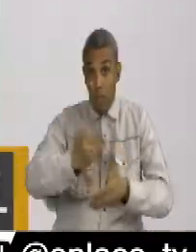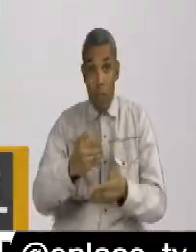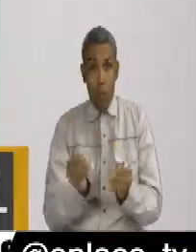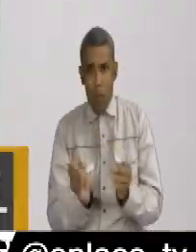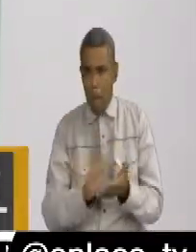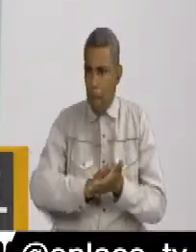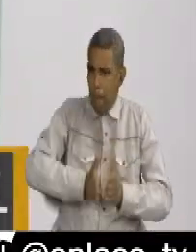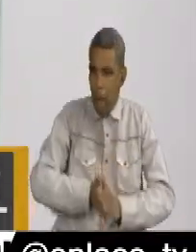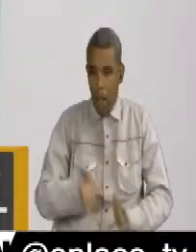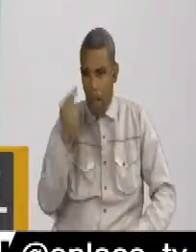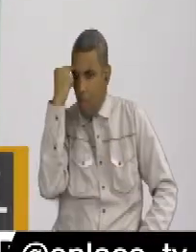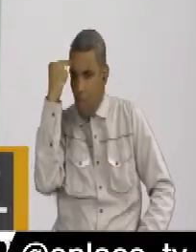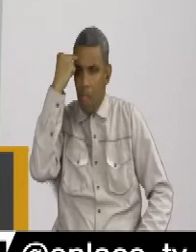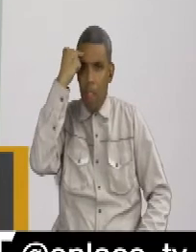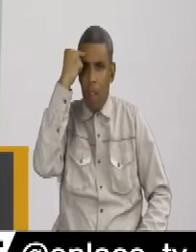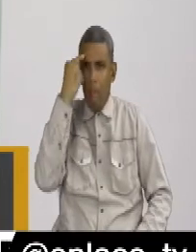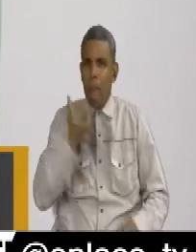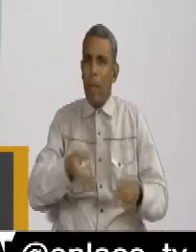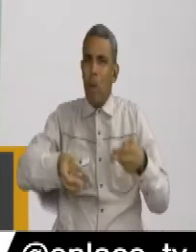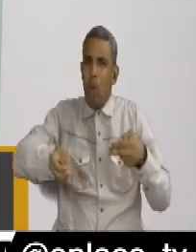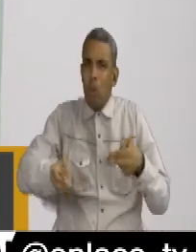recuperar